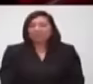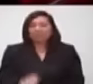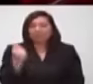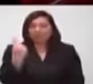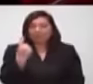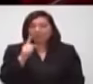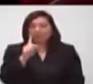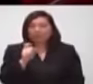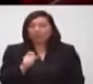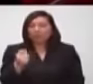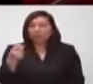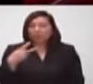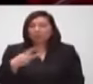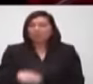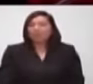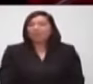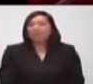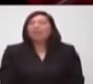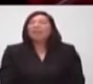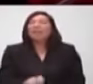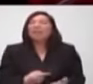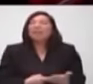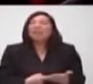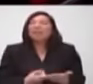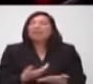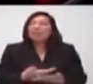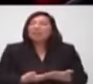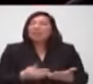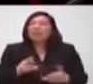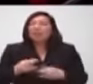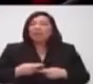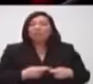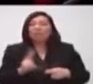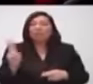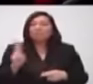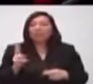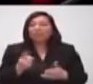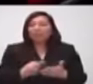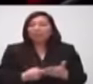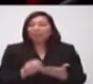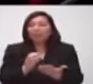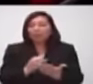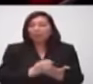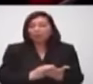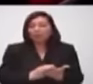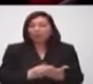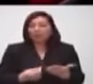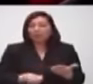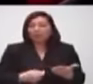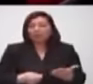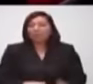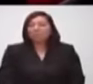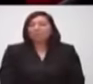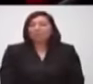pregunta. Segunda pregunta, ¿en qué consistía el expediente Río Verde y qué contratos se habrían firmado?